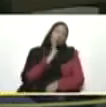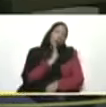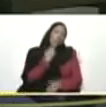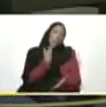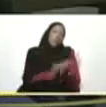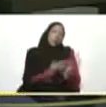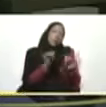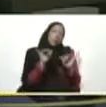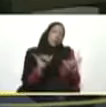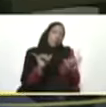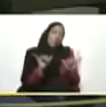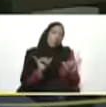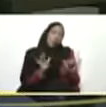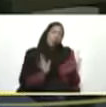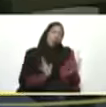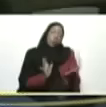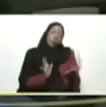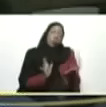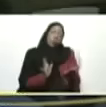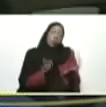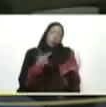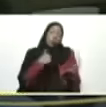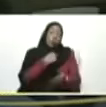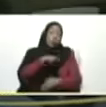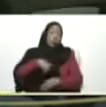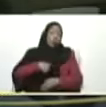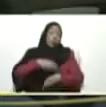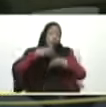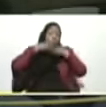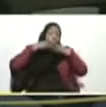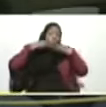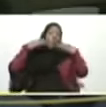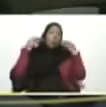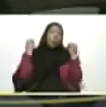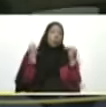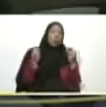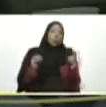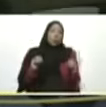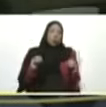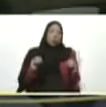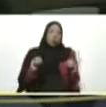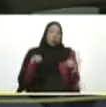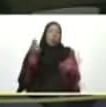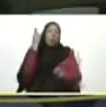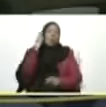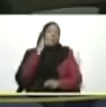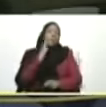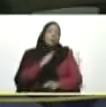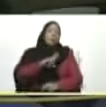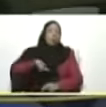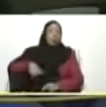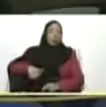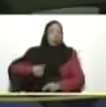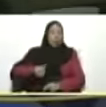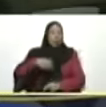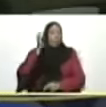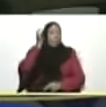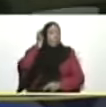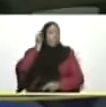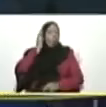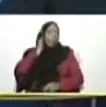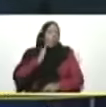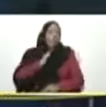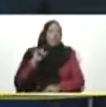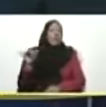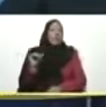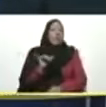decimos de manera muy orgullosa, somos bolivarianos. Y ustedes, mujeres, son